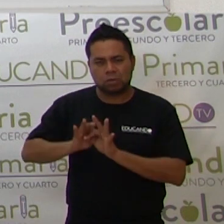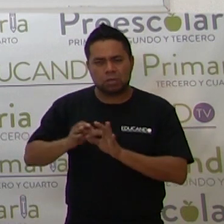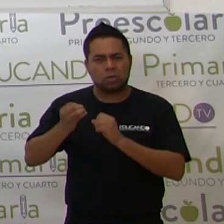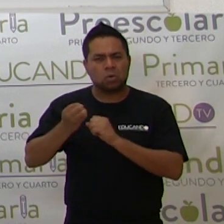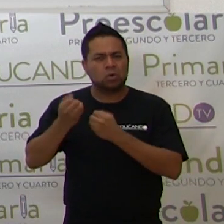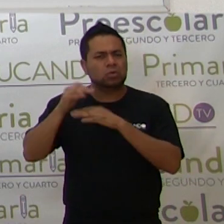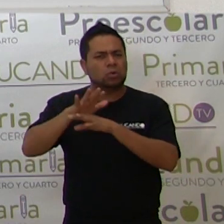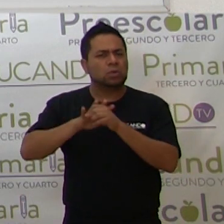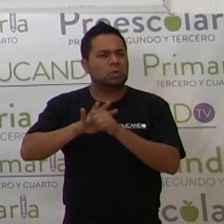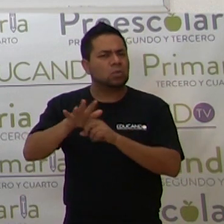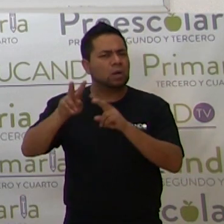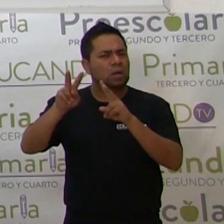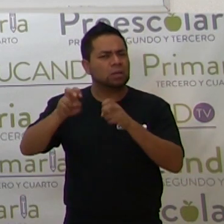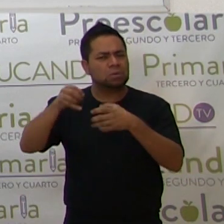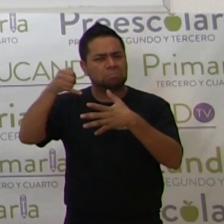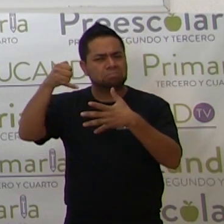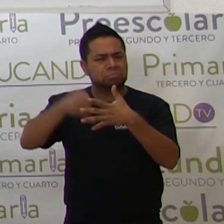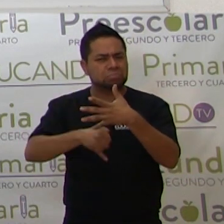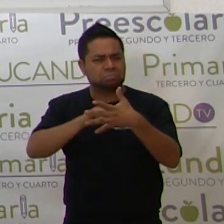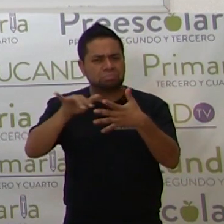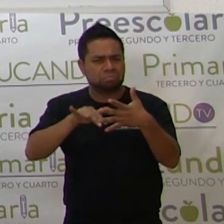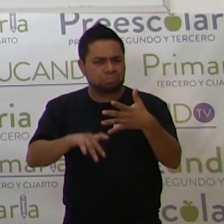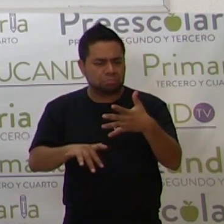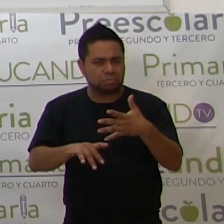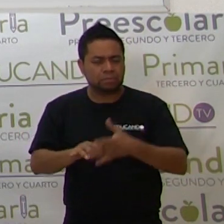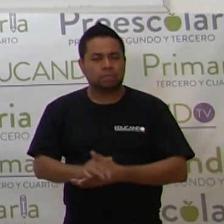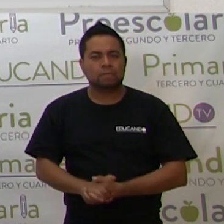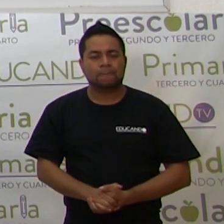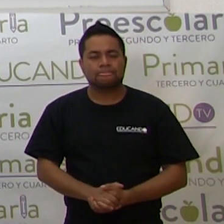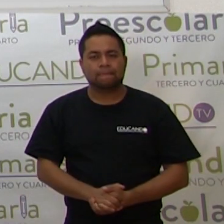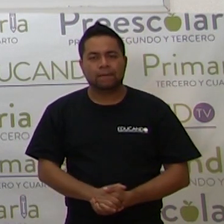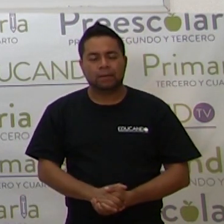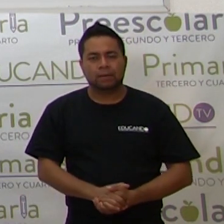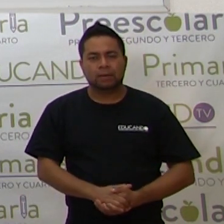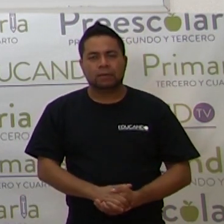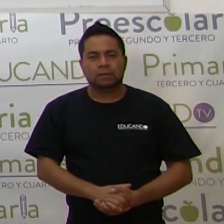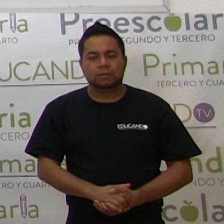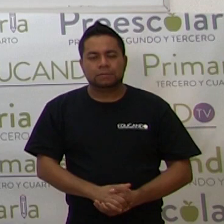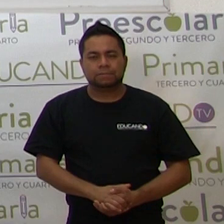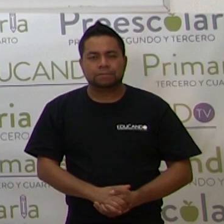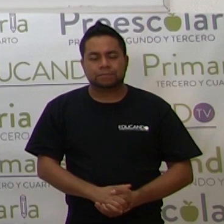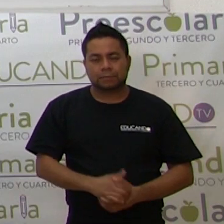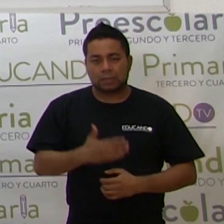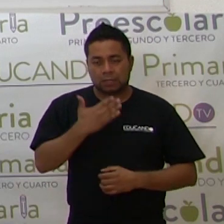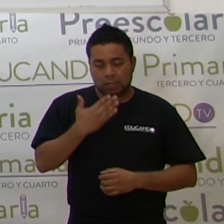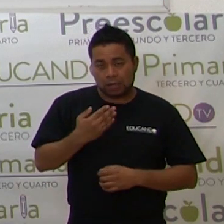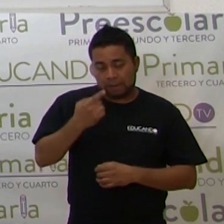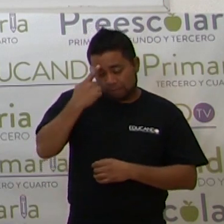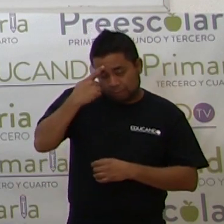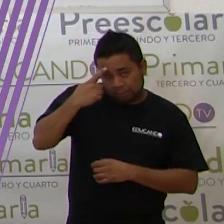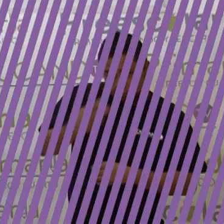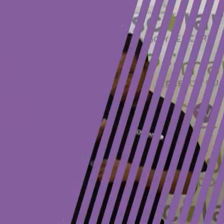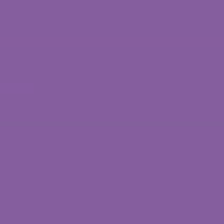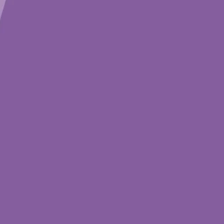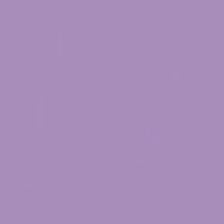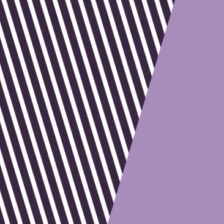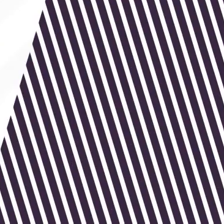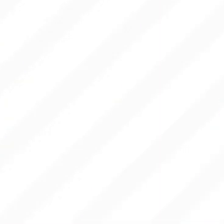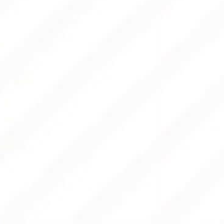va a hablar el texto que estamos leyendo, ¿bien? Para ello, vamos a leer la primera oración, ¿les parece?